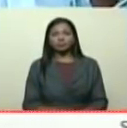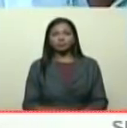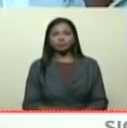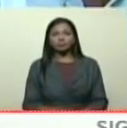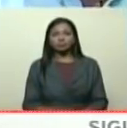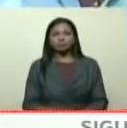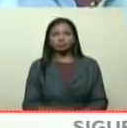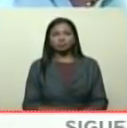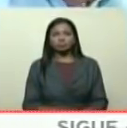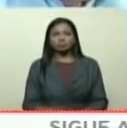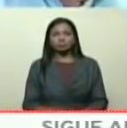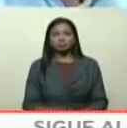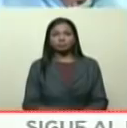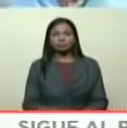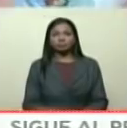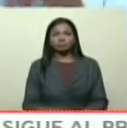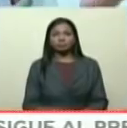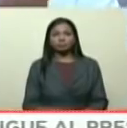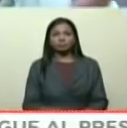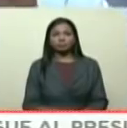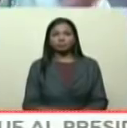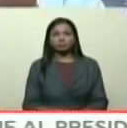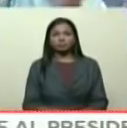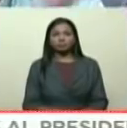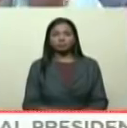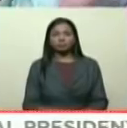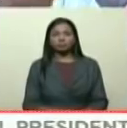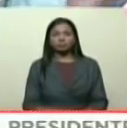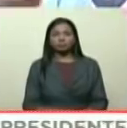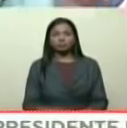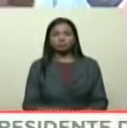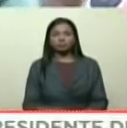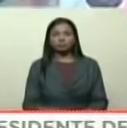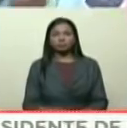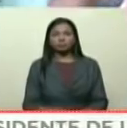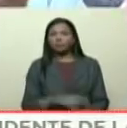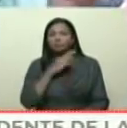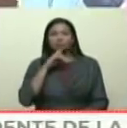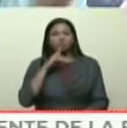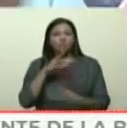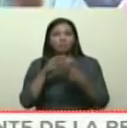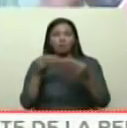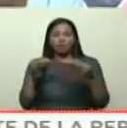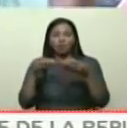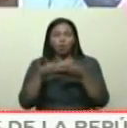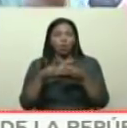Jazmín Castro, Carlos Sierra.